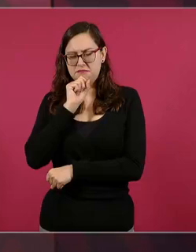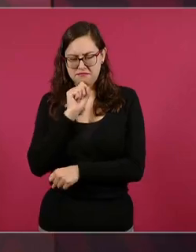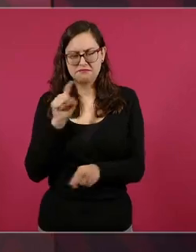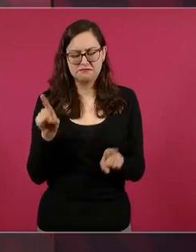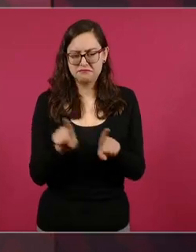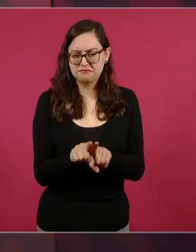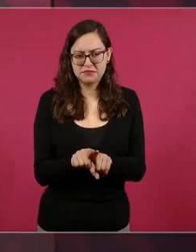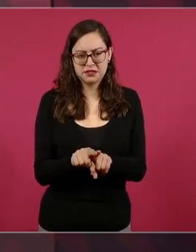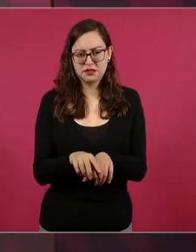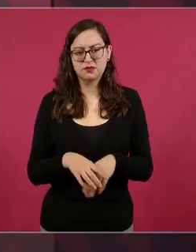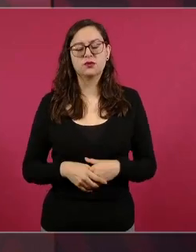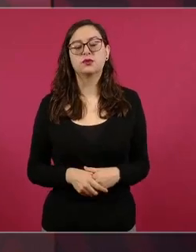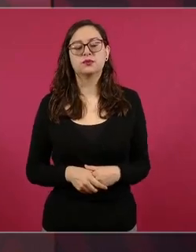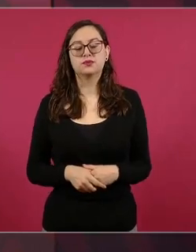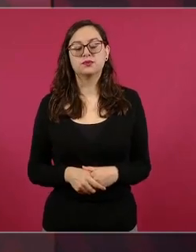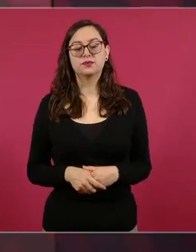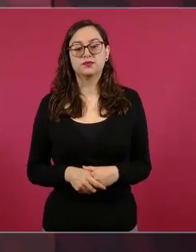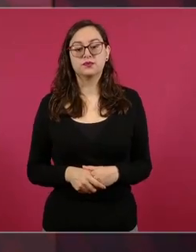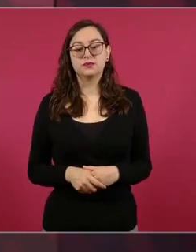el poder mediático.